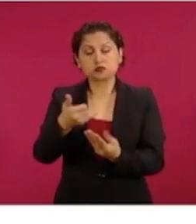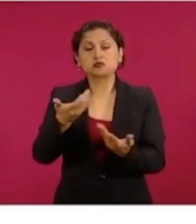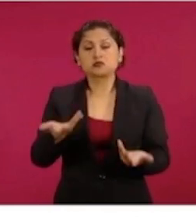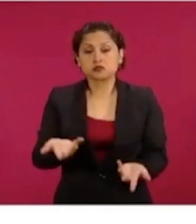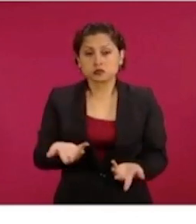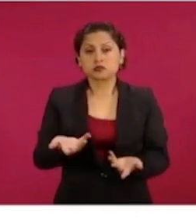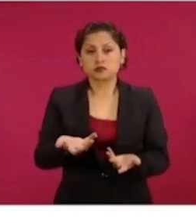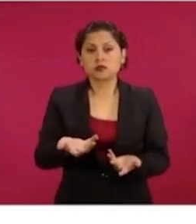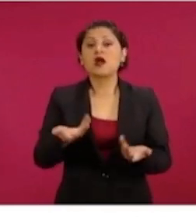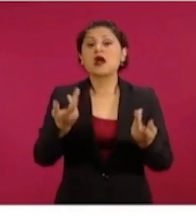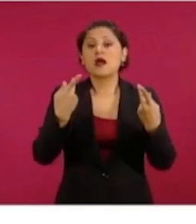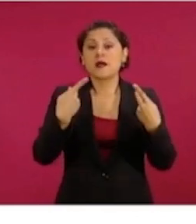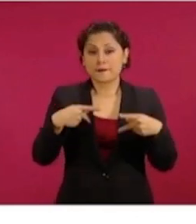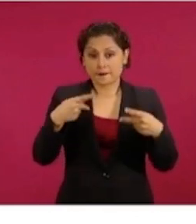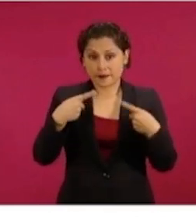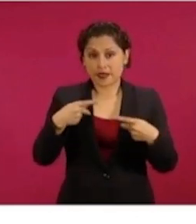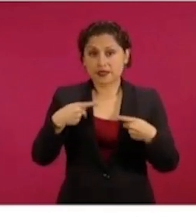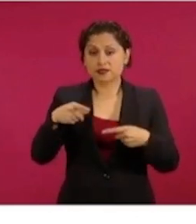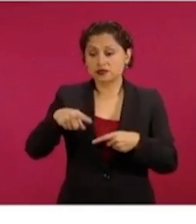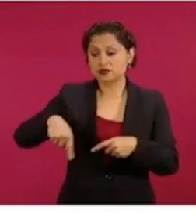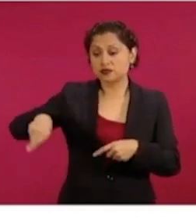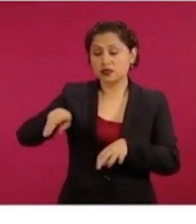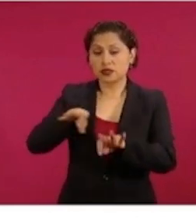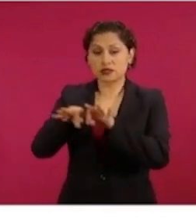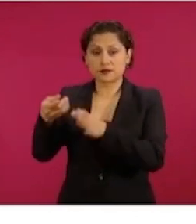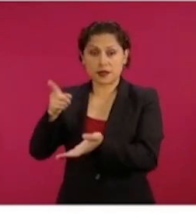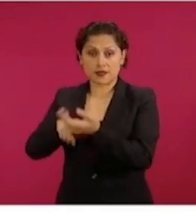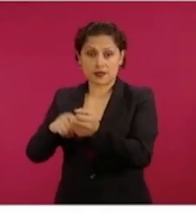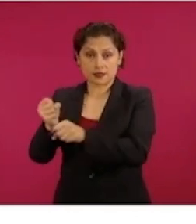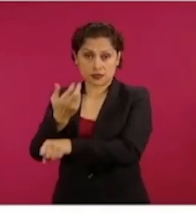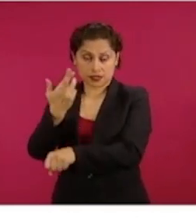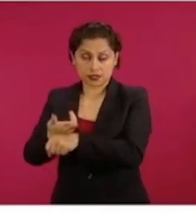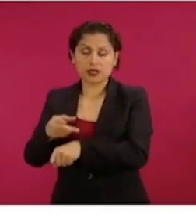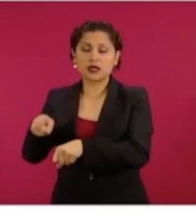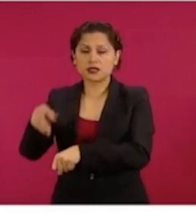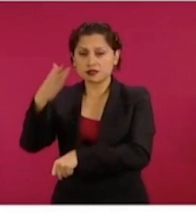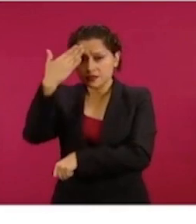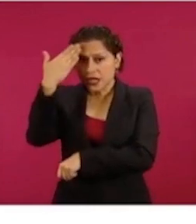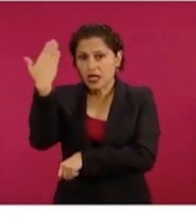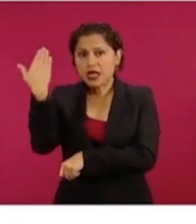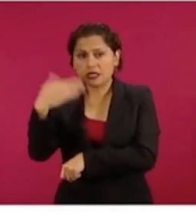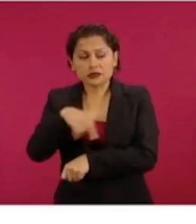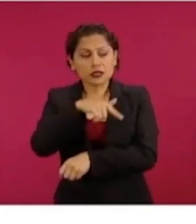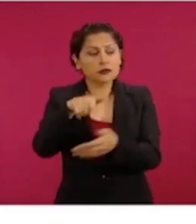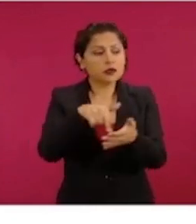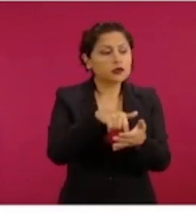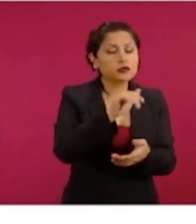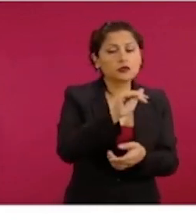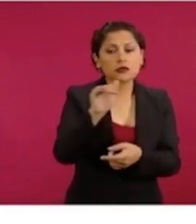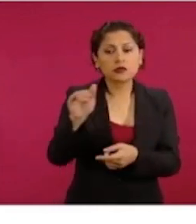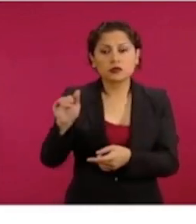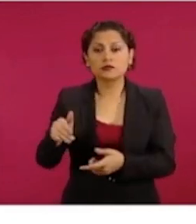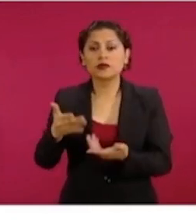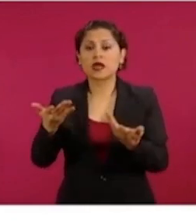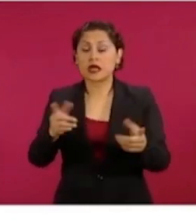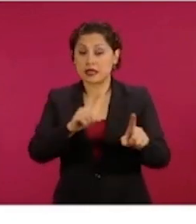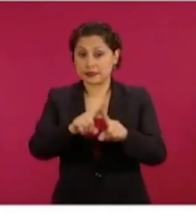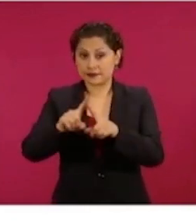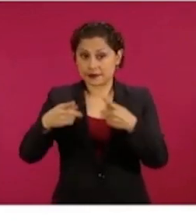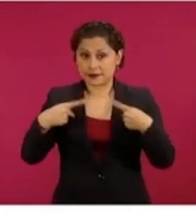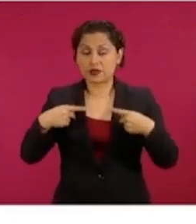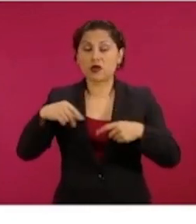país distribuyendo los apoyos del gobierno federal, pues van a recibir hoy una llamada telefónica